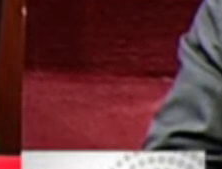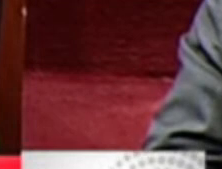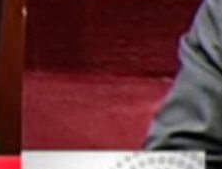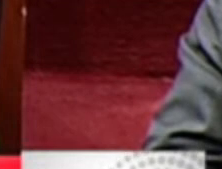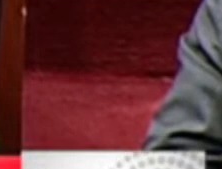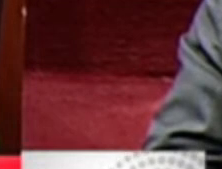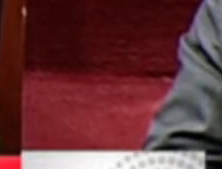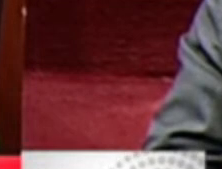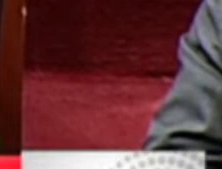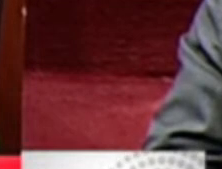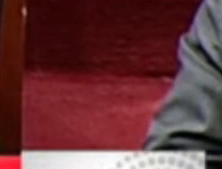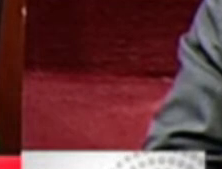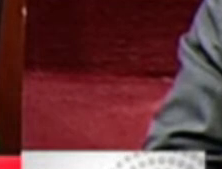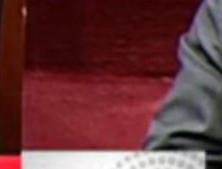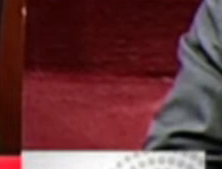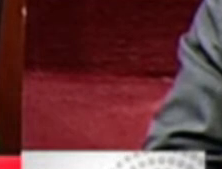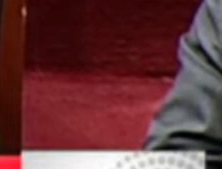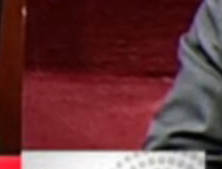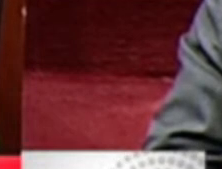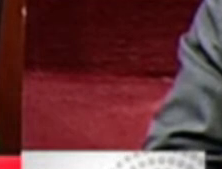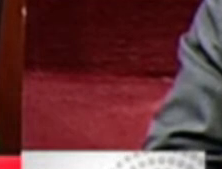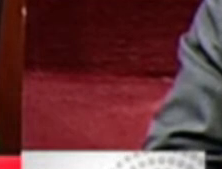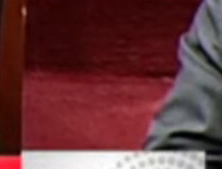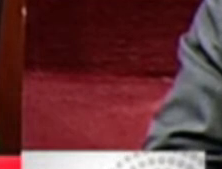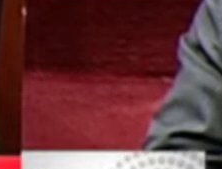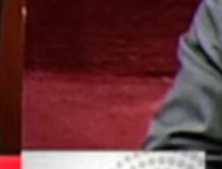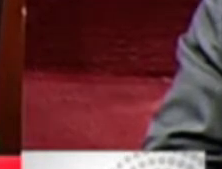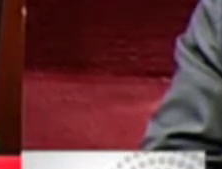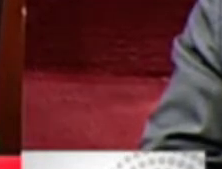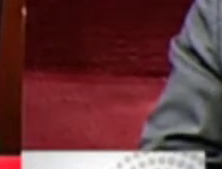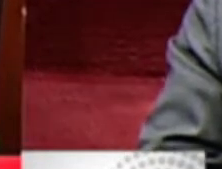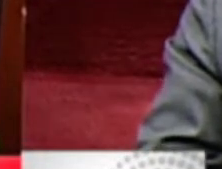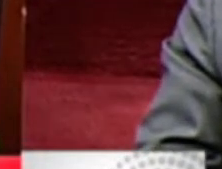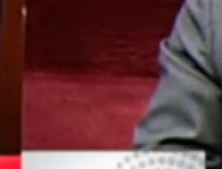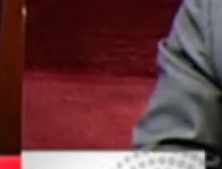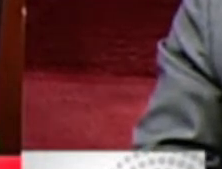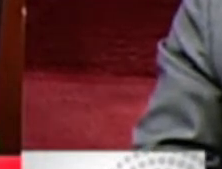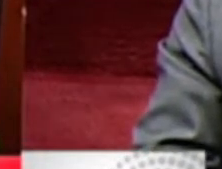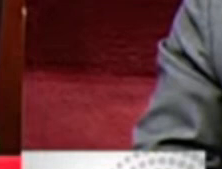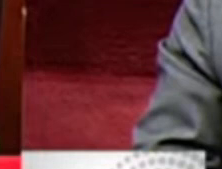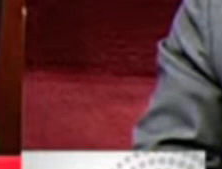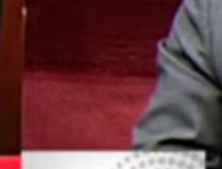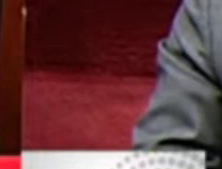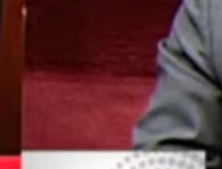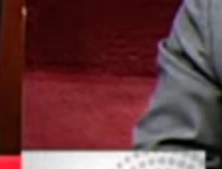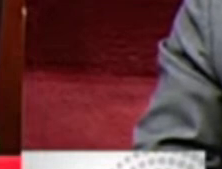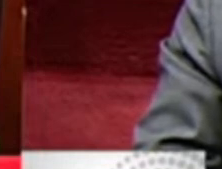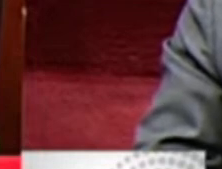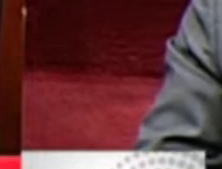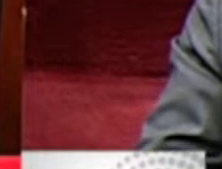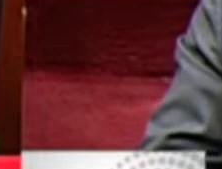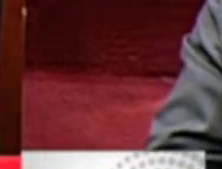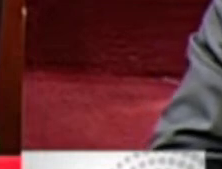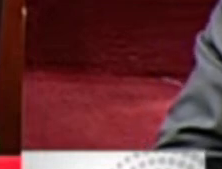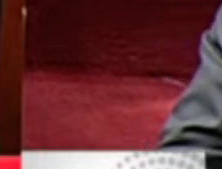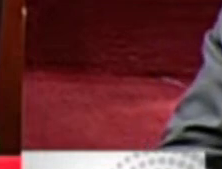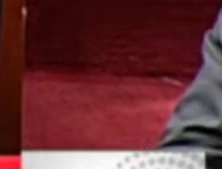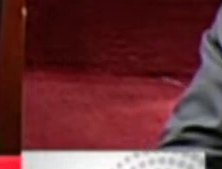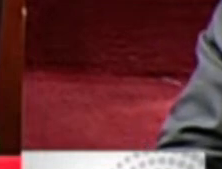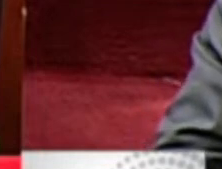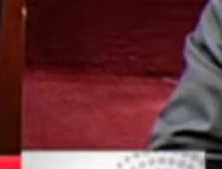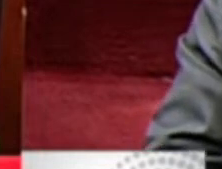del 2022 tiene que ser entregado y será entregado antes de 2 días de plazo y tendrá que ser debatido